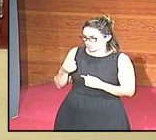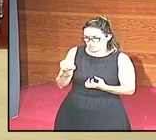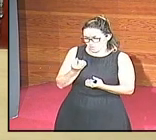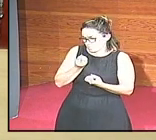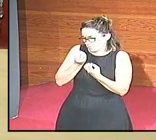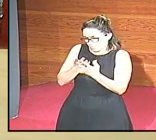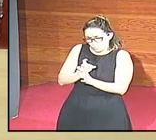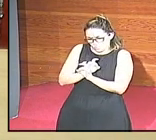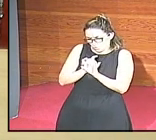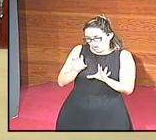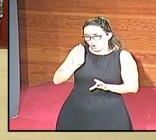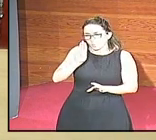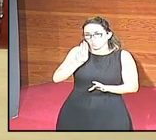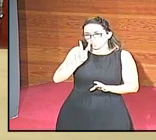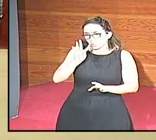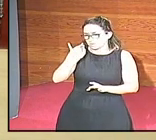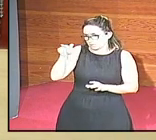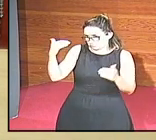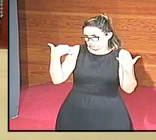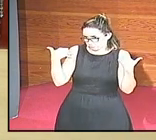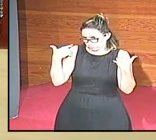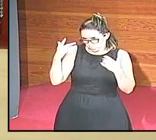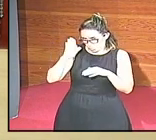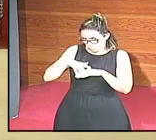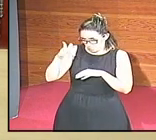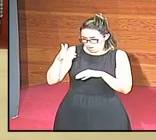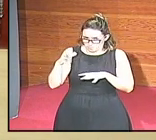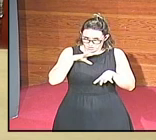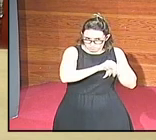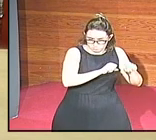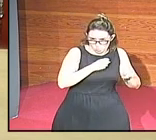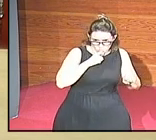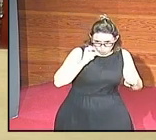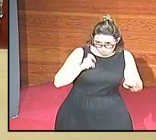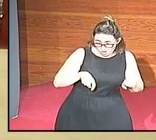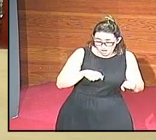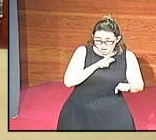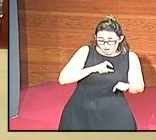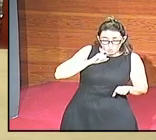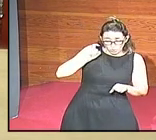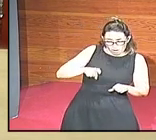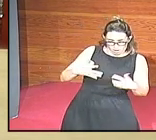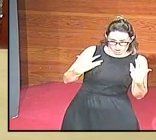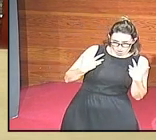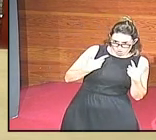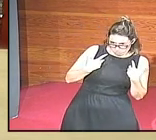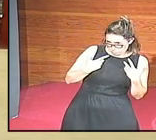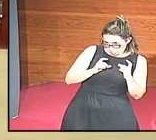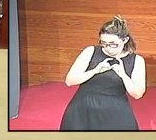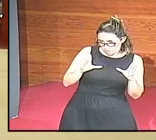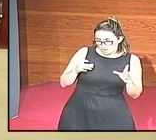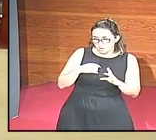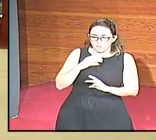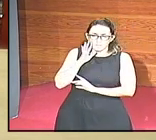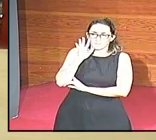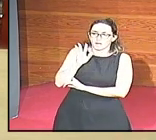invadido Ucrania y que son los ucranianos los que están sufriendo. Tengo la sensación de que se justifica,